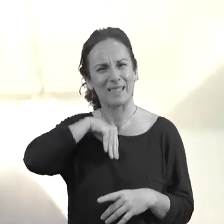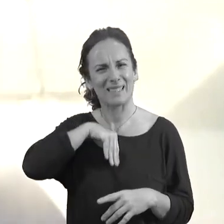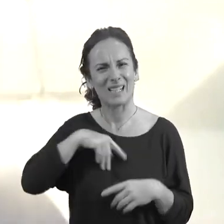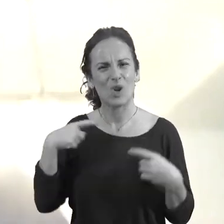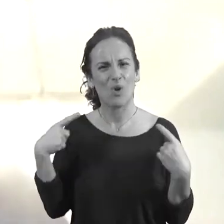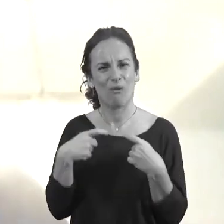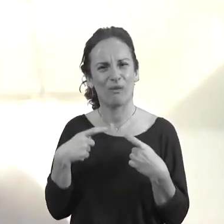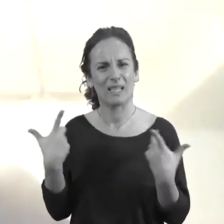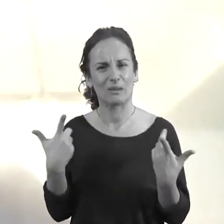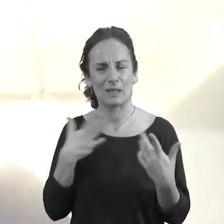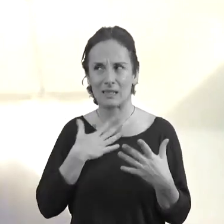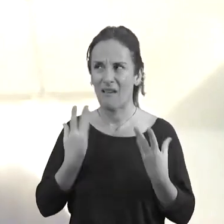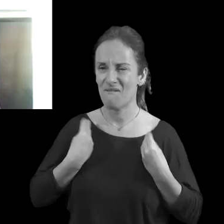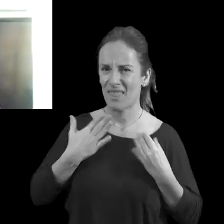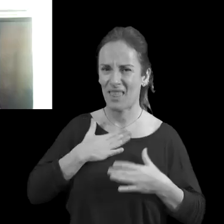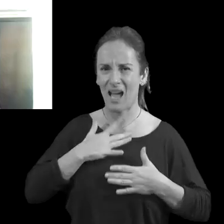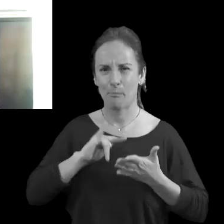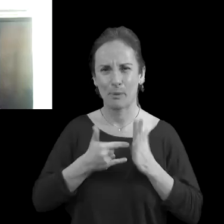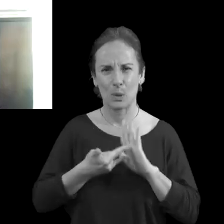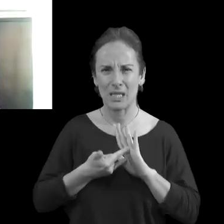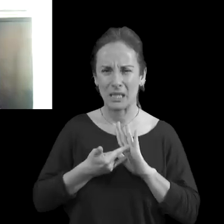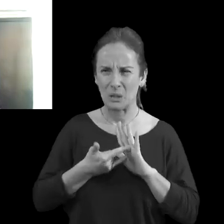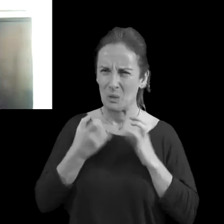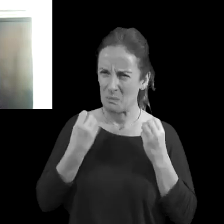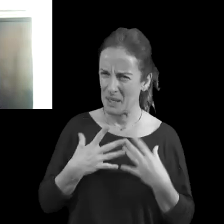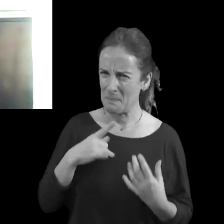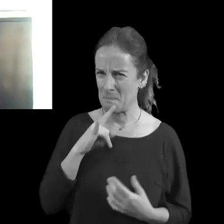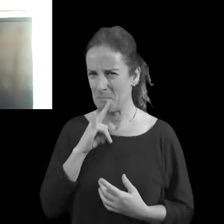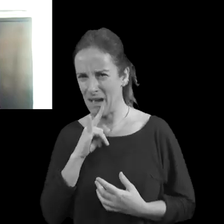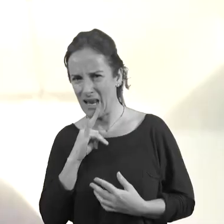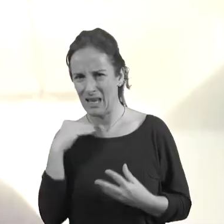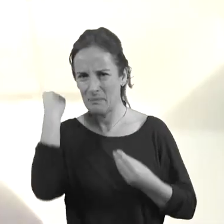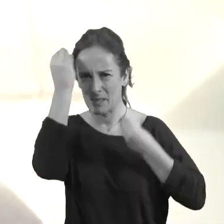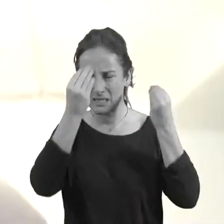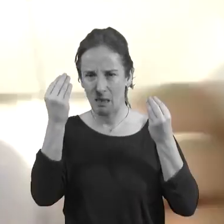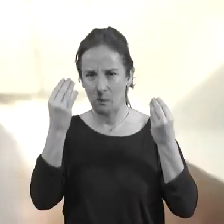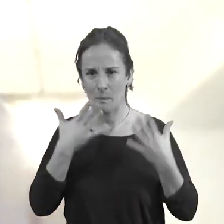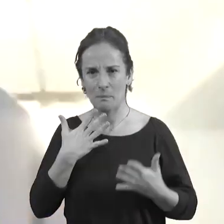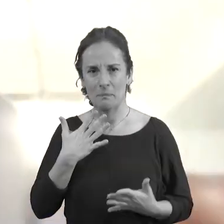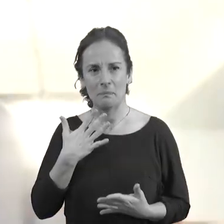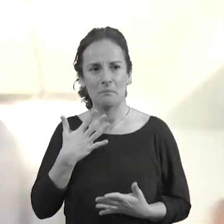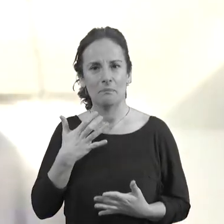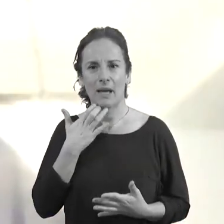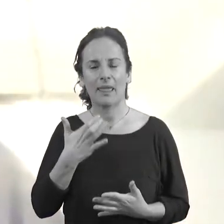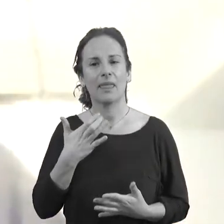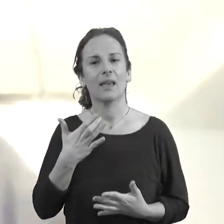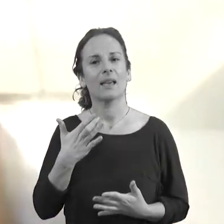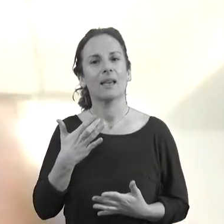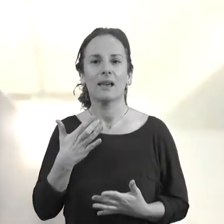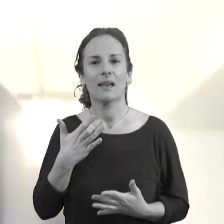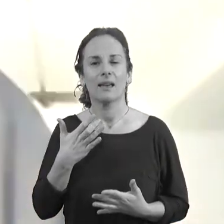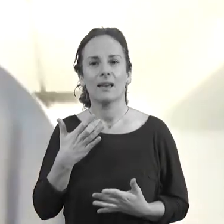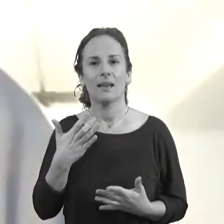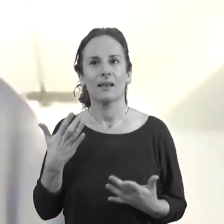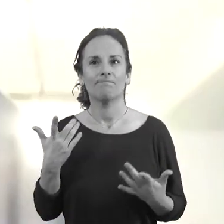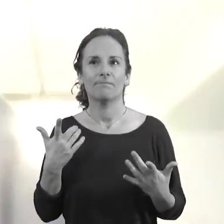proyecto de vida, ¿no? Casi como si no tuviéramos derecho a emular un poco lo que hemos